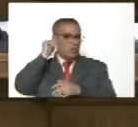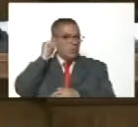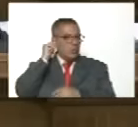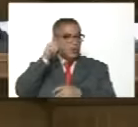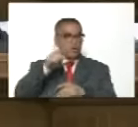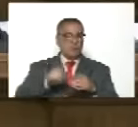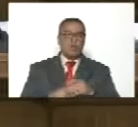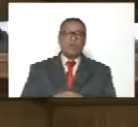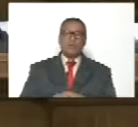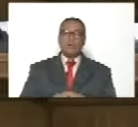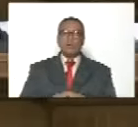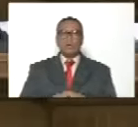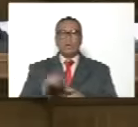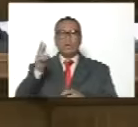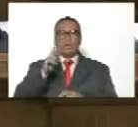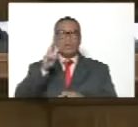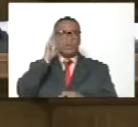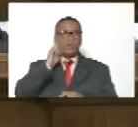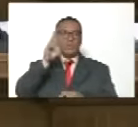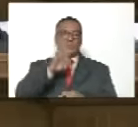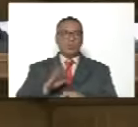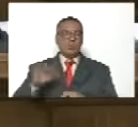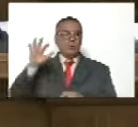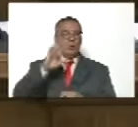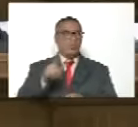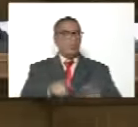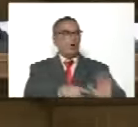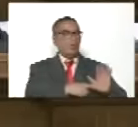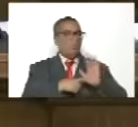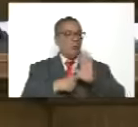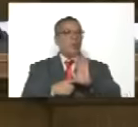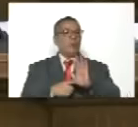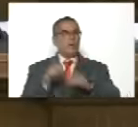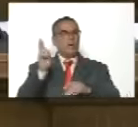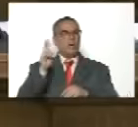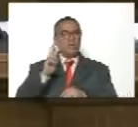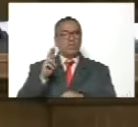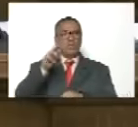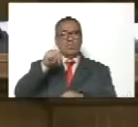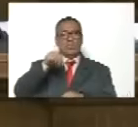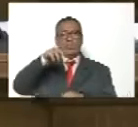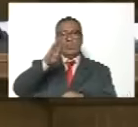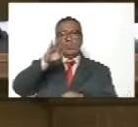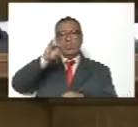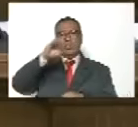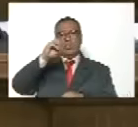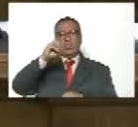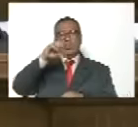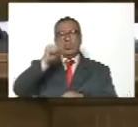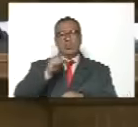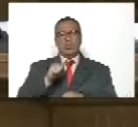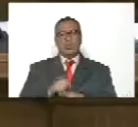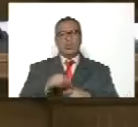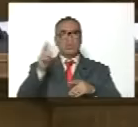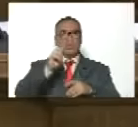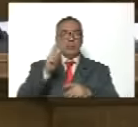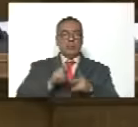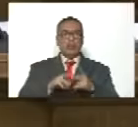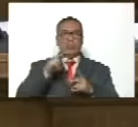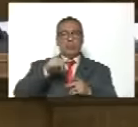y plenipotenciaria de la República Bolivariana de Venezuela ante la República de Namibia, concurrente ante la República de Botswana,